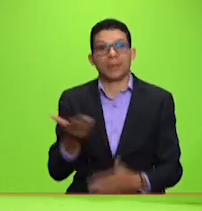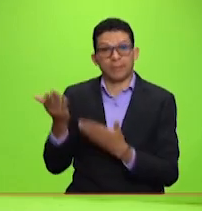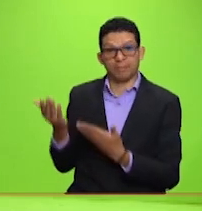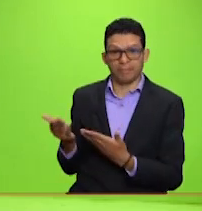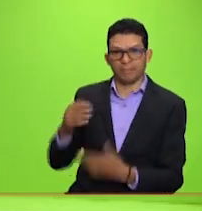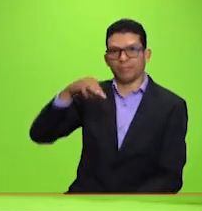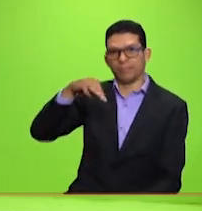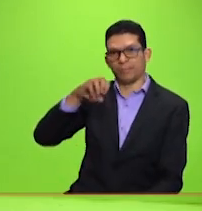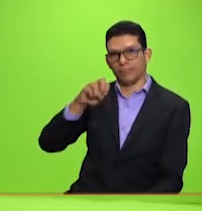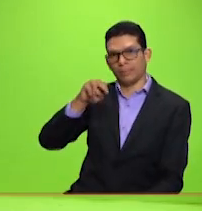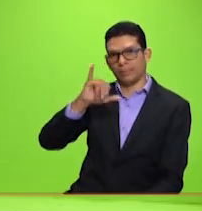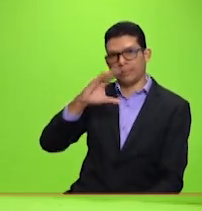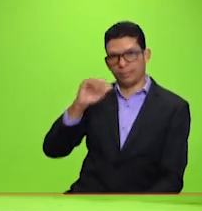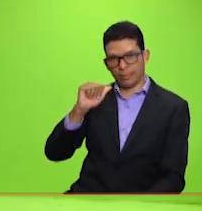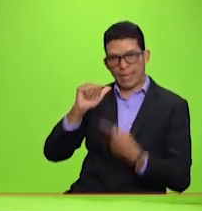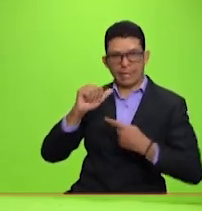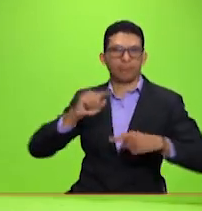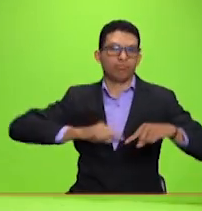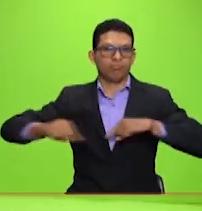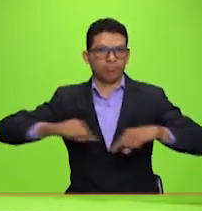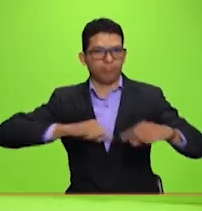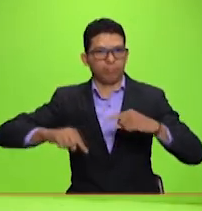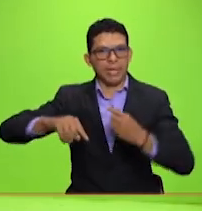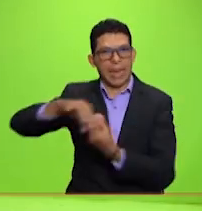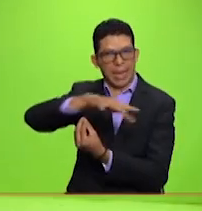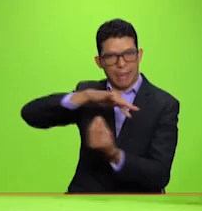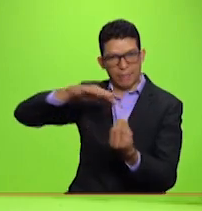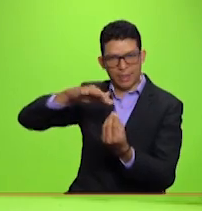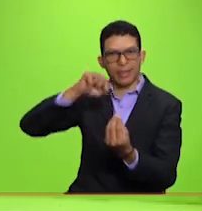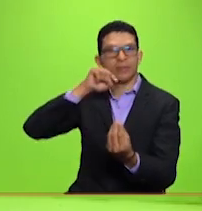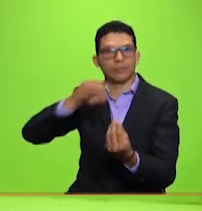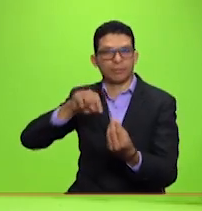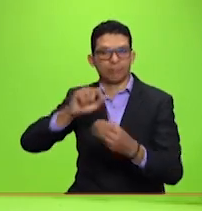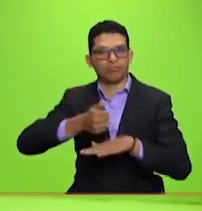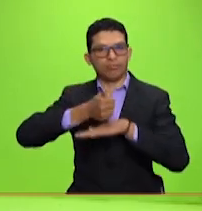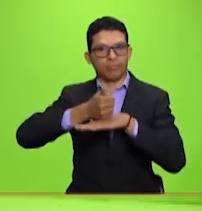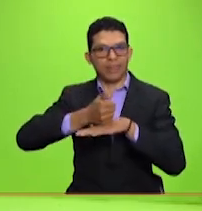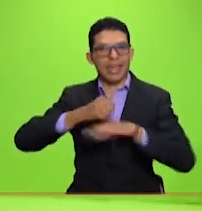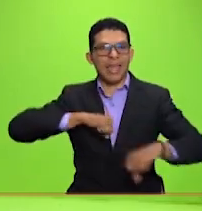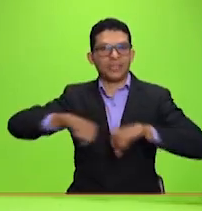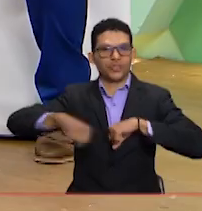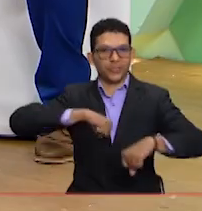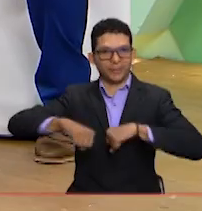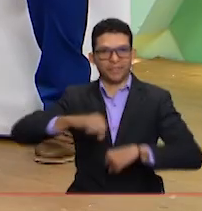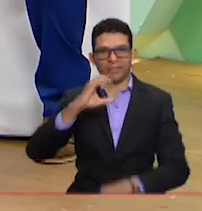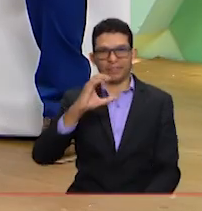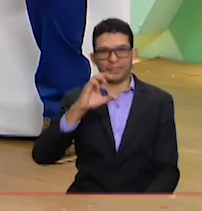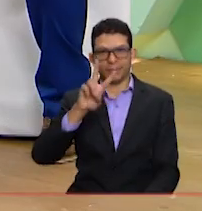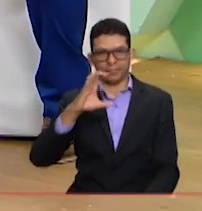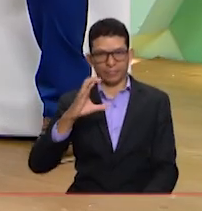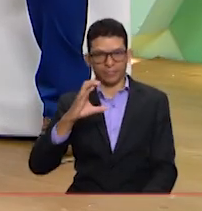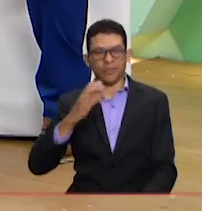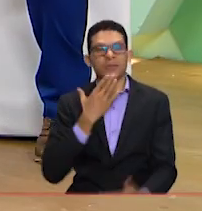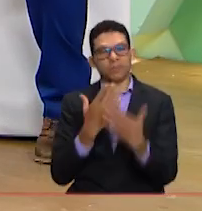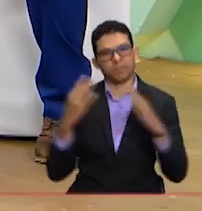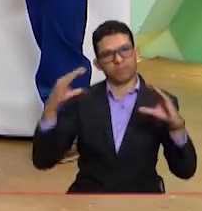a Mónica Betancourt, administradora ambiental de la Dirección de Gestión de la CBC. Mónica, buenas noches, bienvenida al